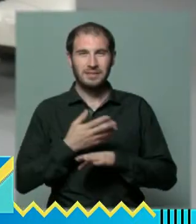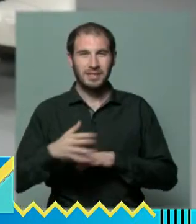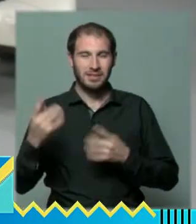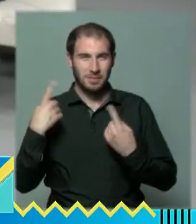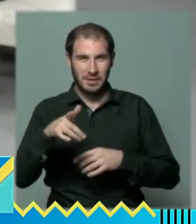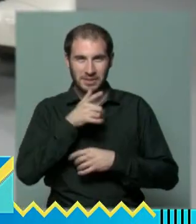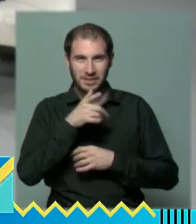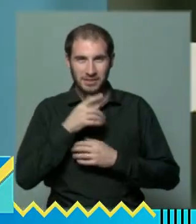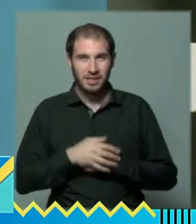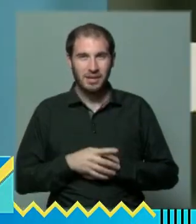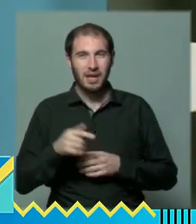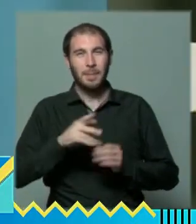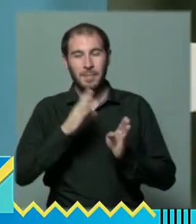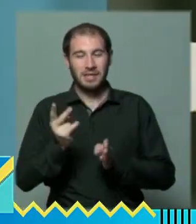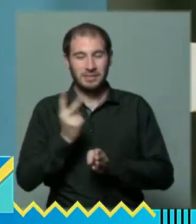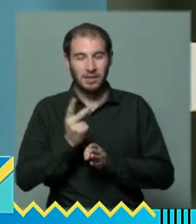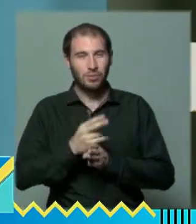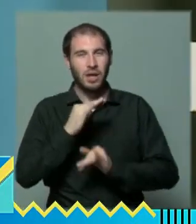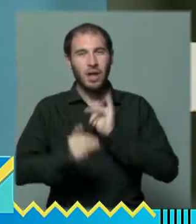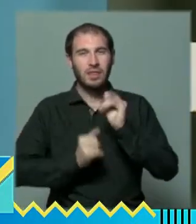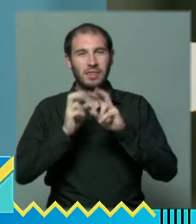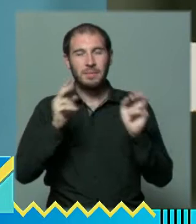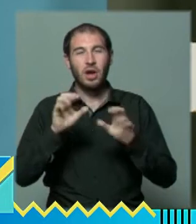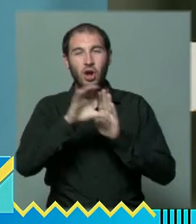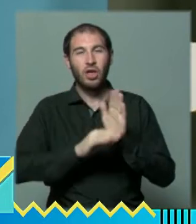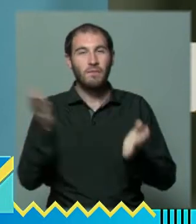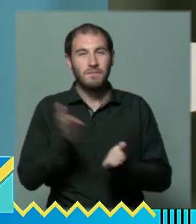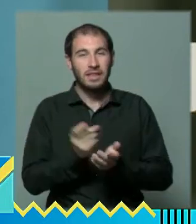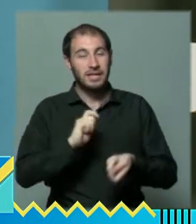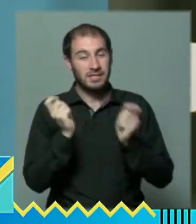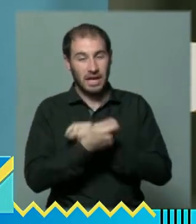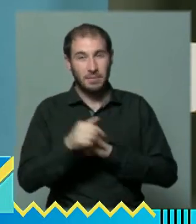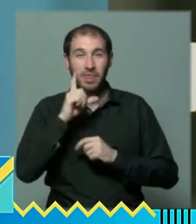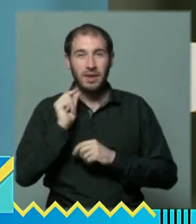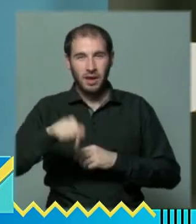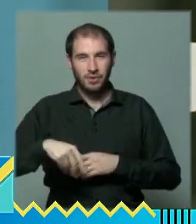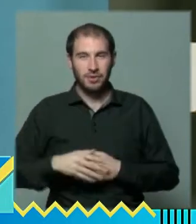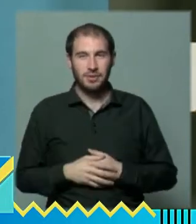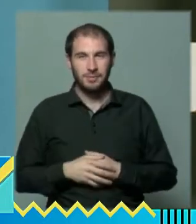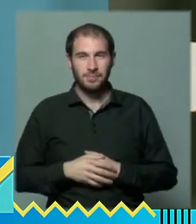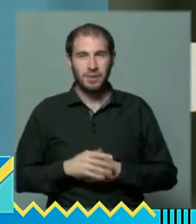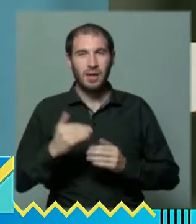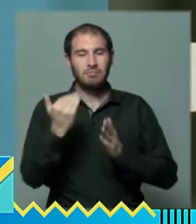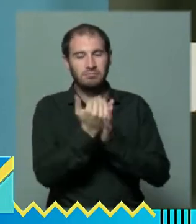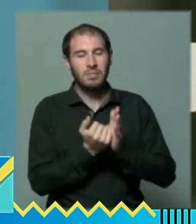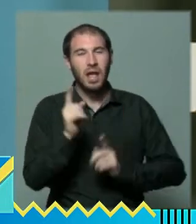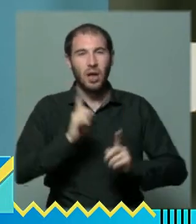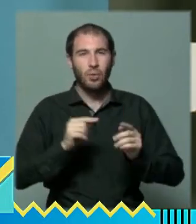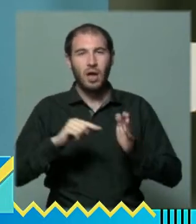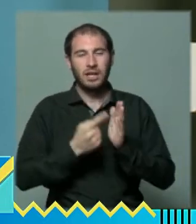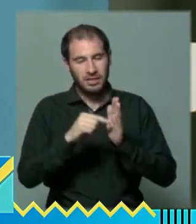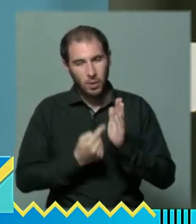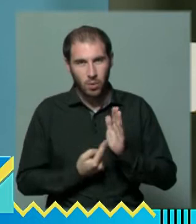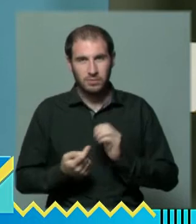Continuamos en Distintos Parecidos, ya segundo bloque seguimos hablando del código de falta, la modificación que se hizo en el día de hoy de algunos aspectos que tienen que ver con el